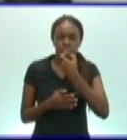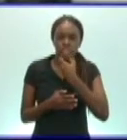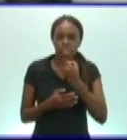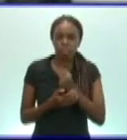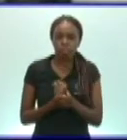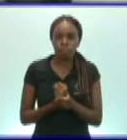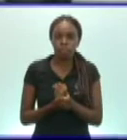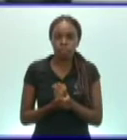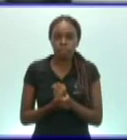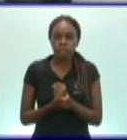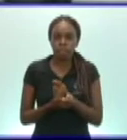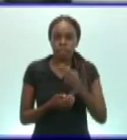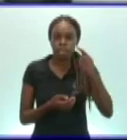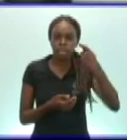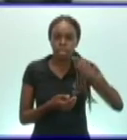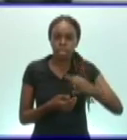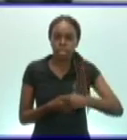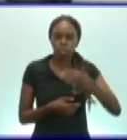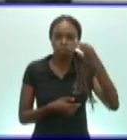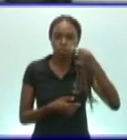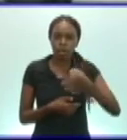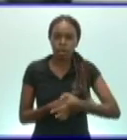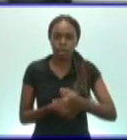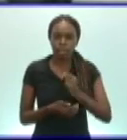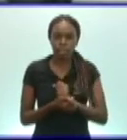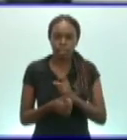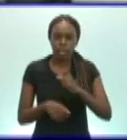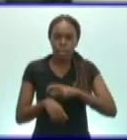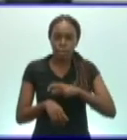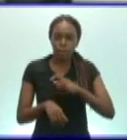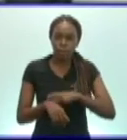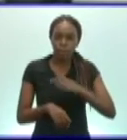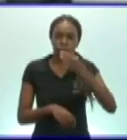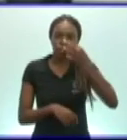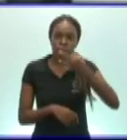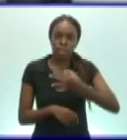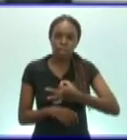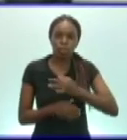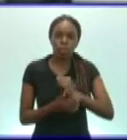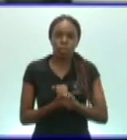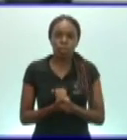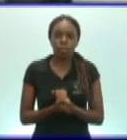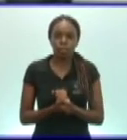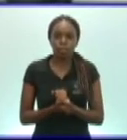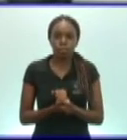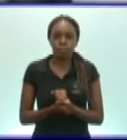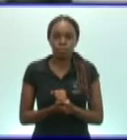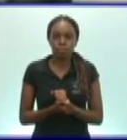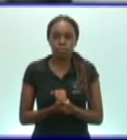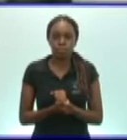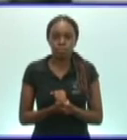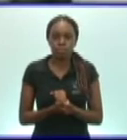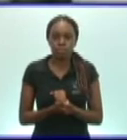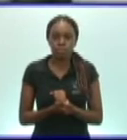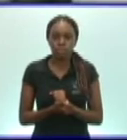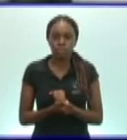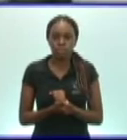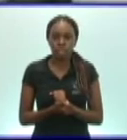fue la decisión adecuada, en el momento adecuado, y que salvó,